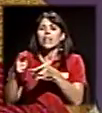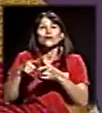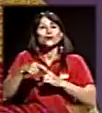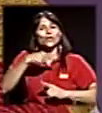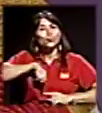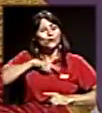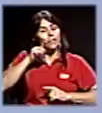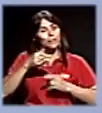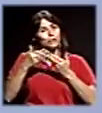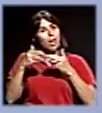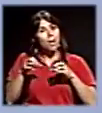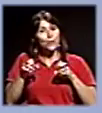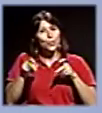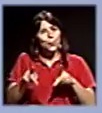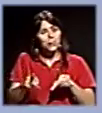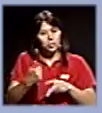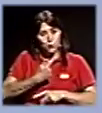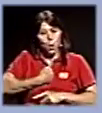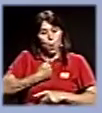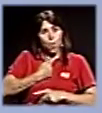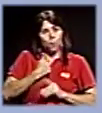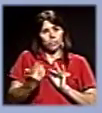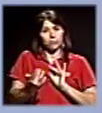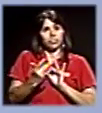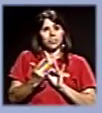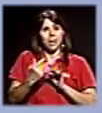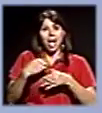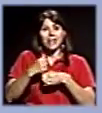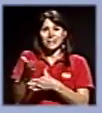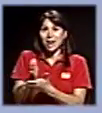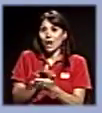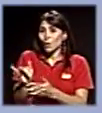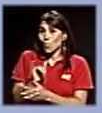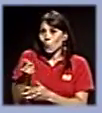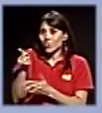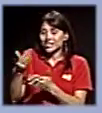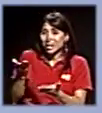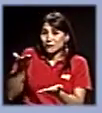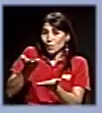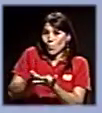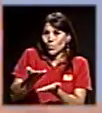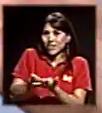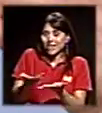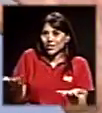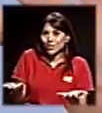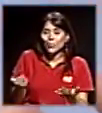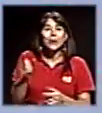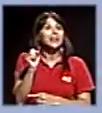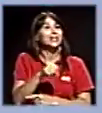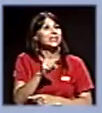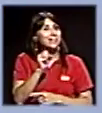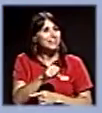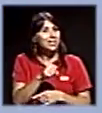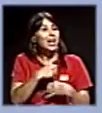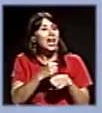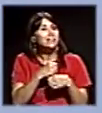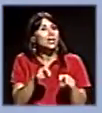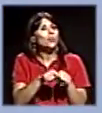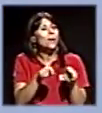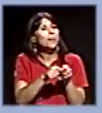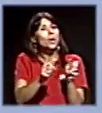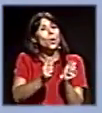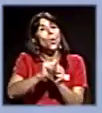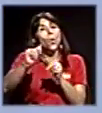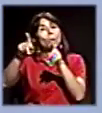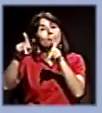con con nosotros y y hacer algo como lo que estás proponiendo verdad que que es hacer también con otros Porque el